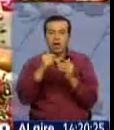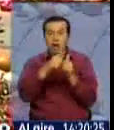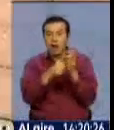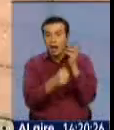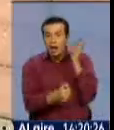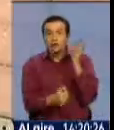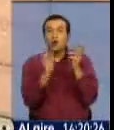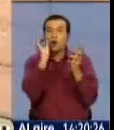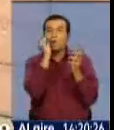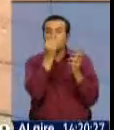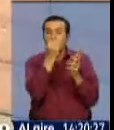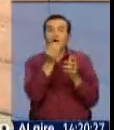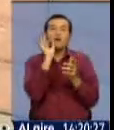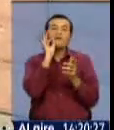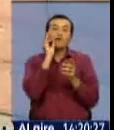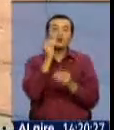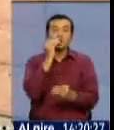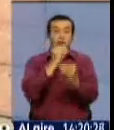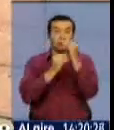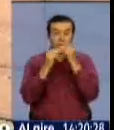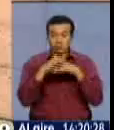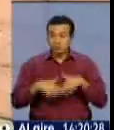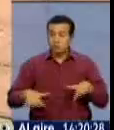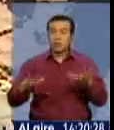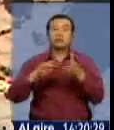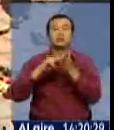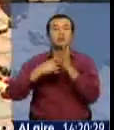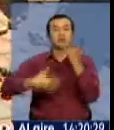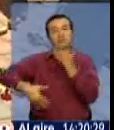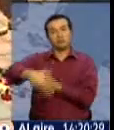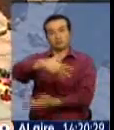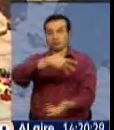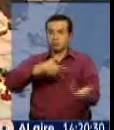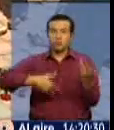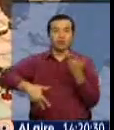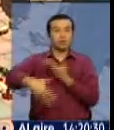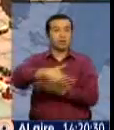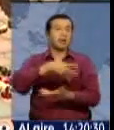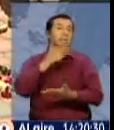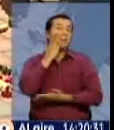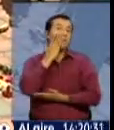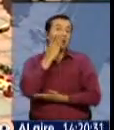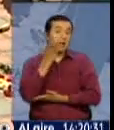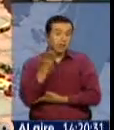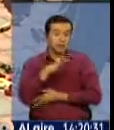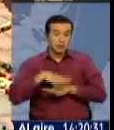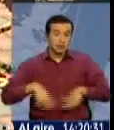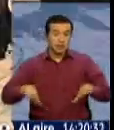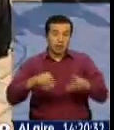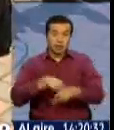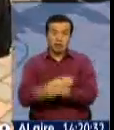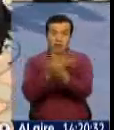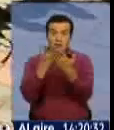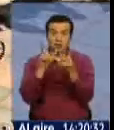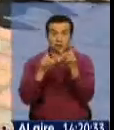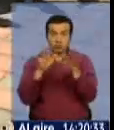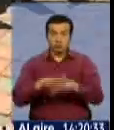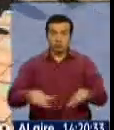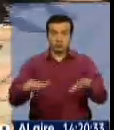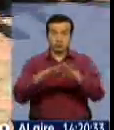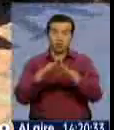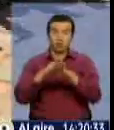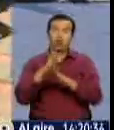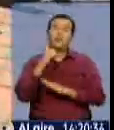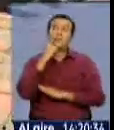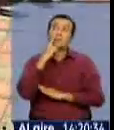flores, las frutas, los alimentos representan el compartir. Ese compartir que la Madre Tierra brinda a toda la humanidad. A nuestro Taita